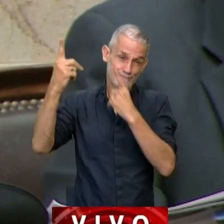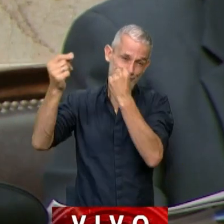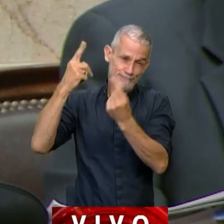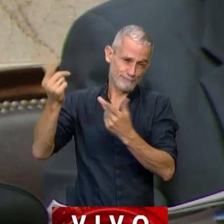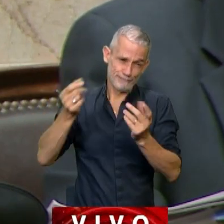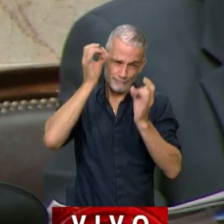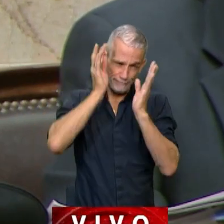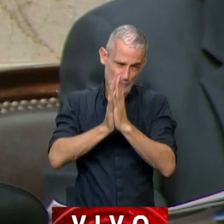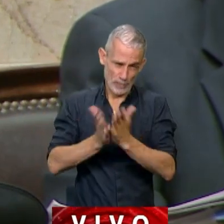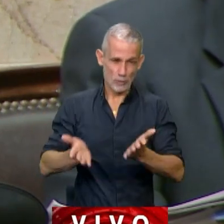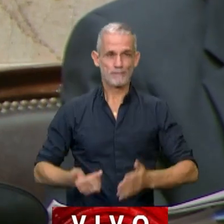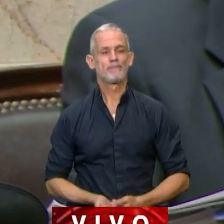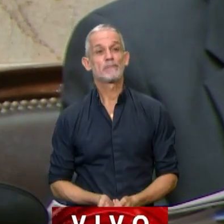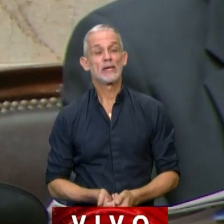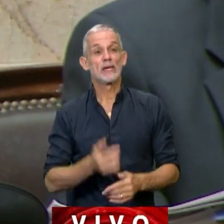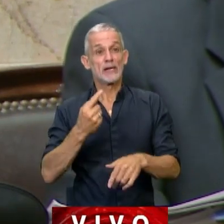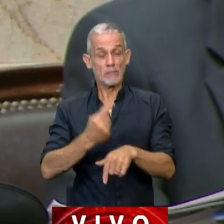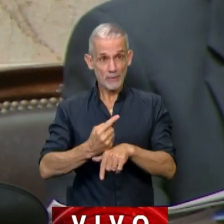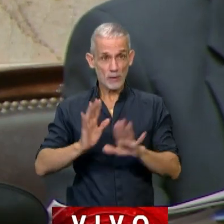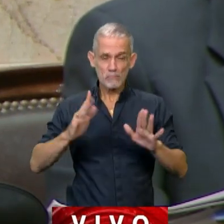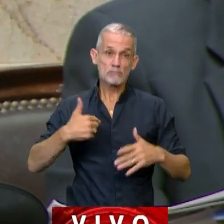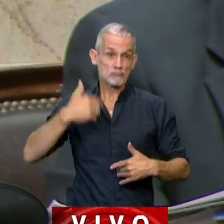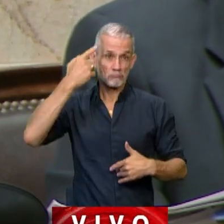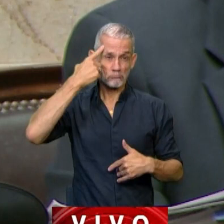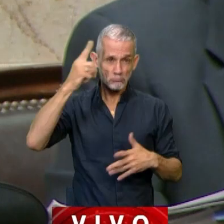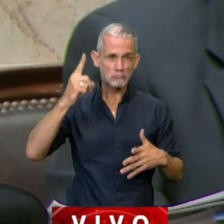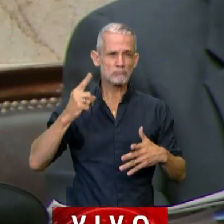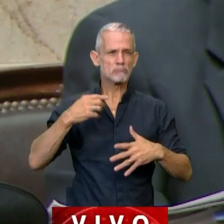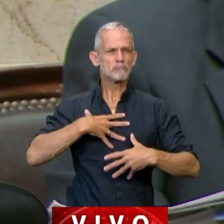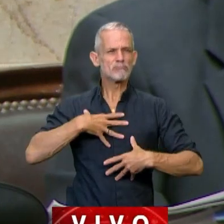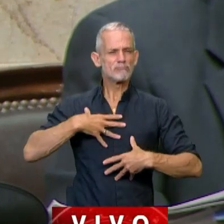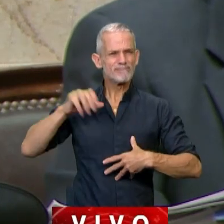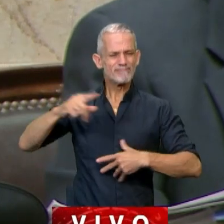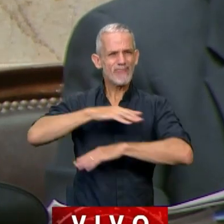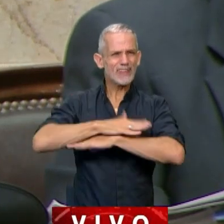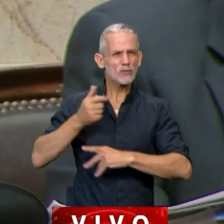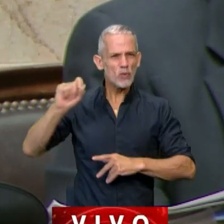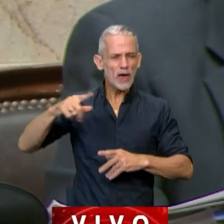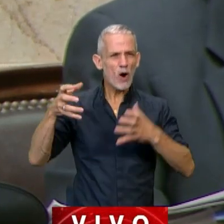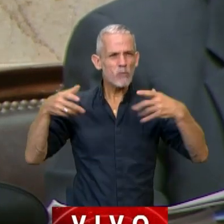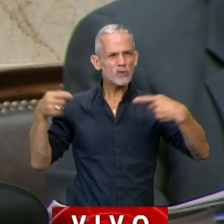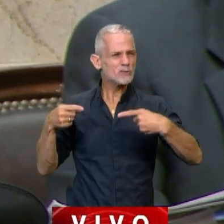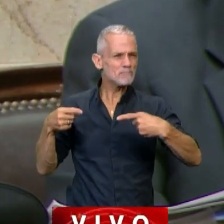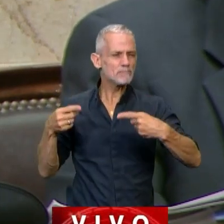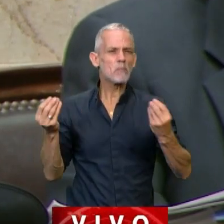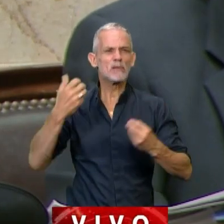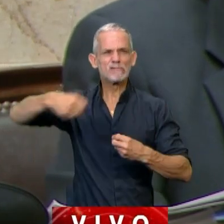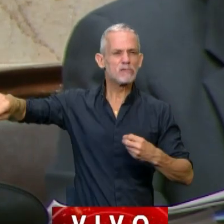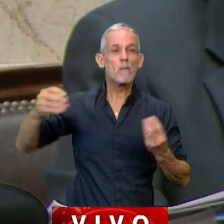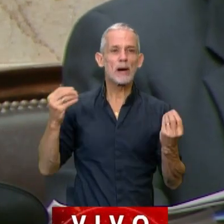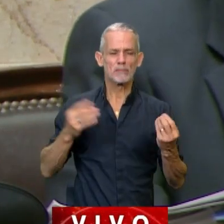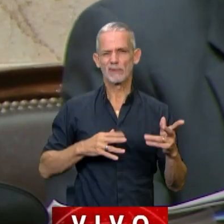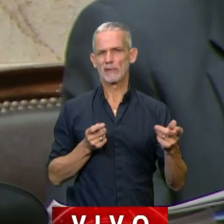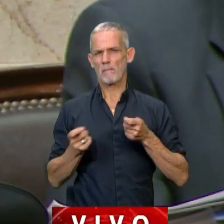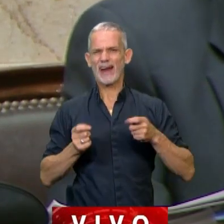quiero decir primero que a mí me parece que la actitud de la oposición tiene que ver básicamente Obviamente con